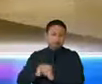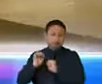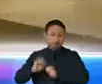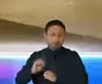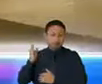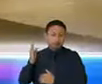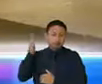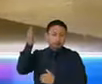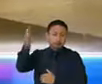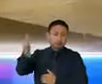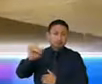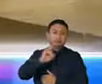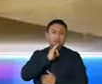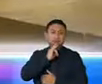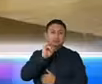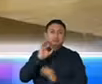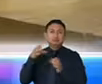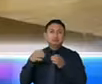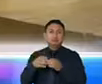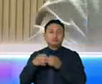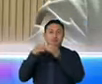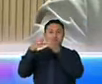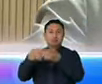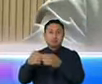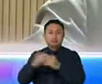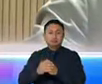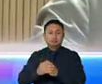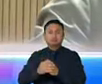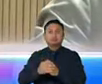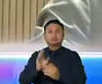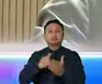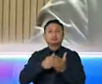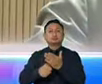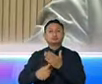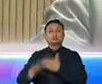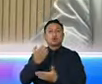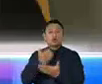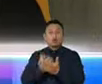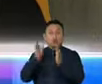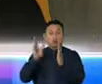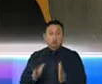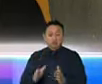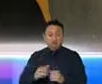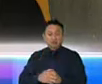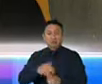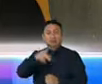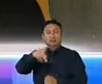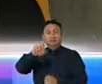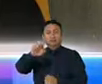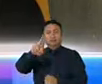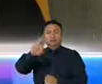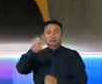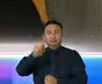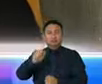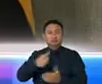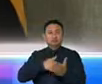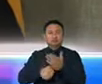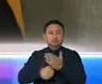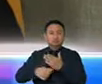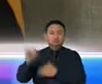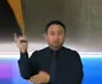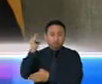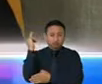a los Estados Unidos, una comisión encabezada por Richard Martínez, ministro de Economía, y Carlos Pérez, ministro de